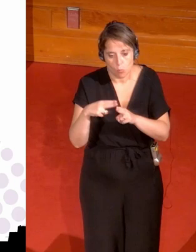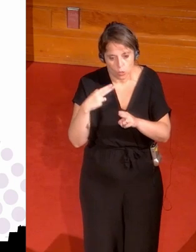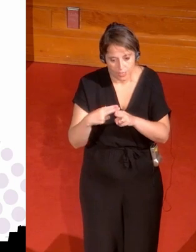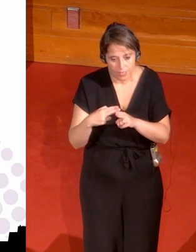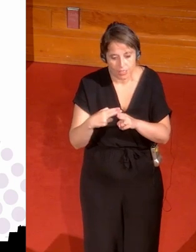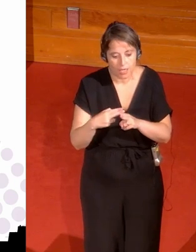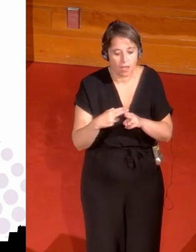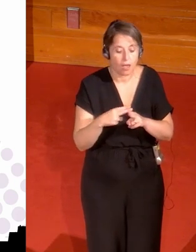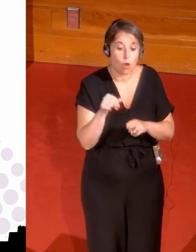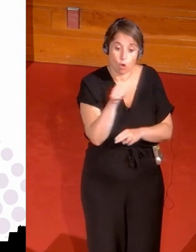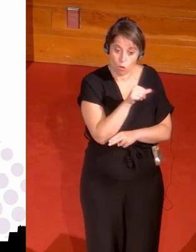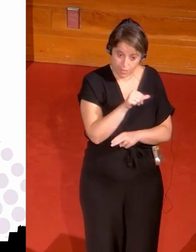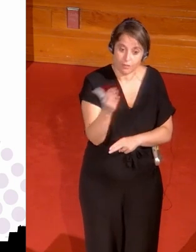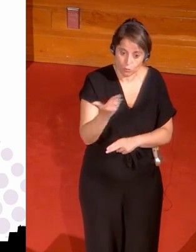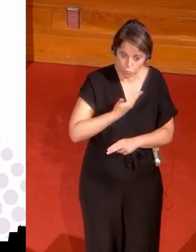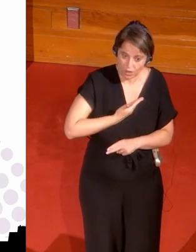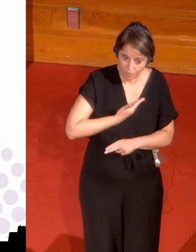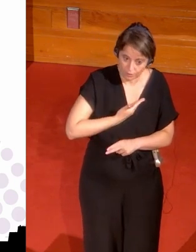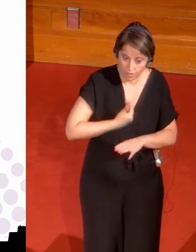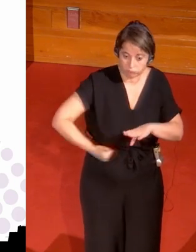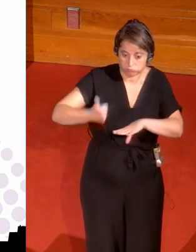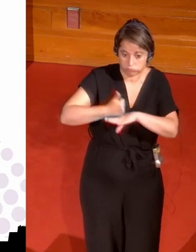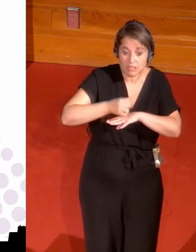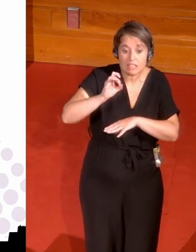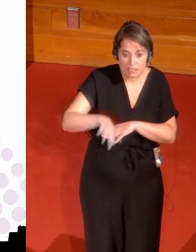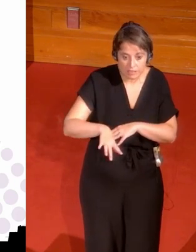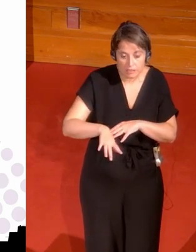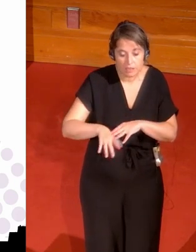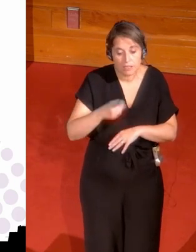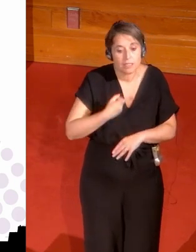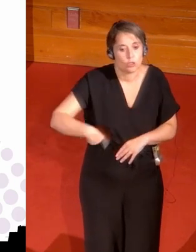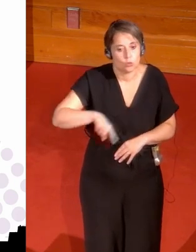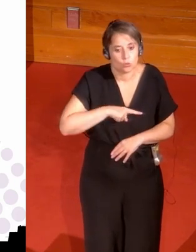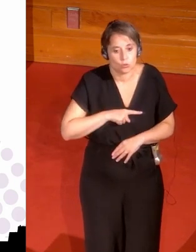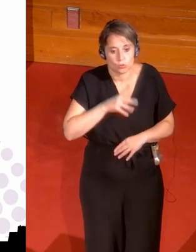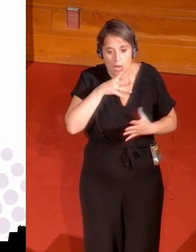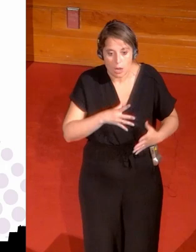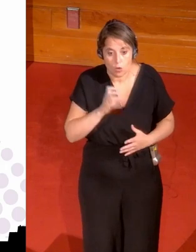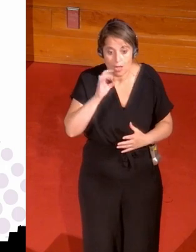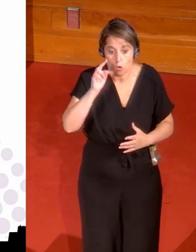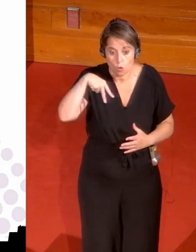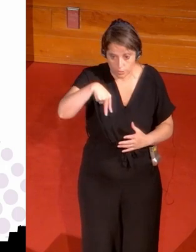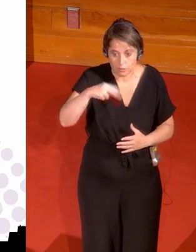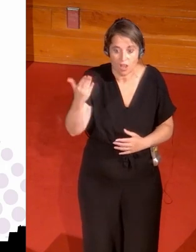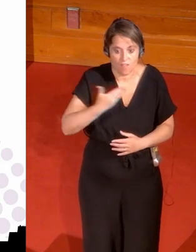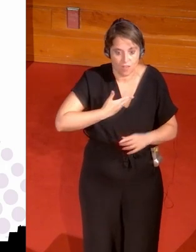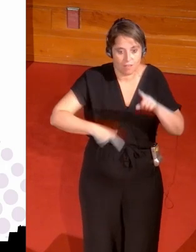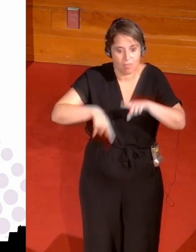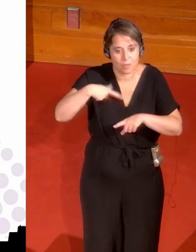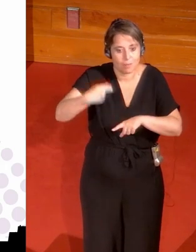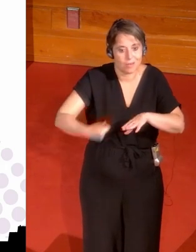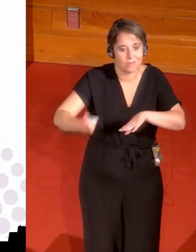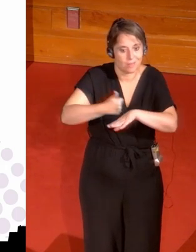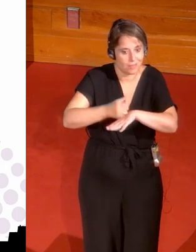de oriente próximo y nos afecta respecto a un sitio en el que nosotros estamos que es la otan y que recordemos la